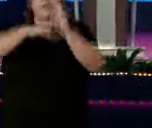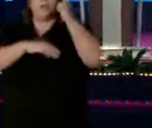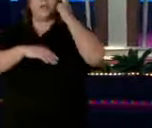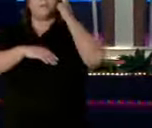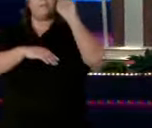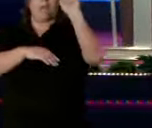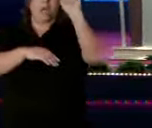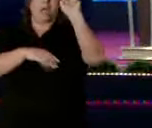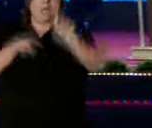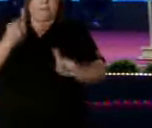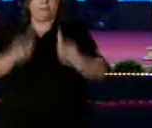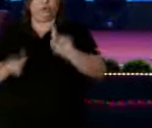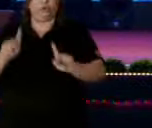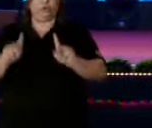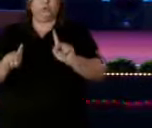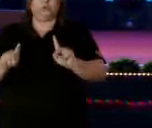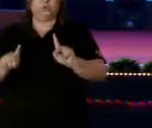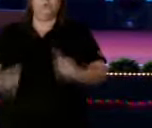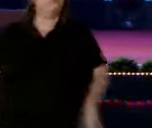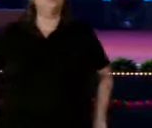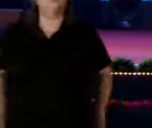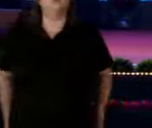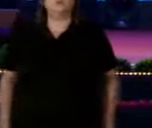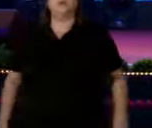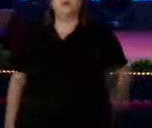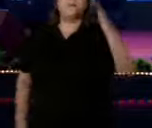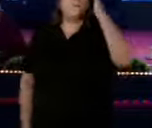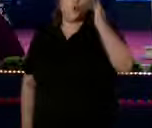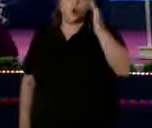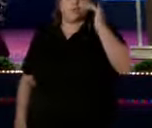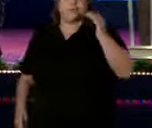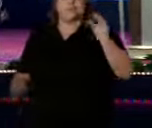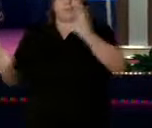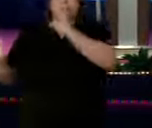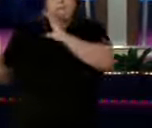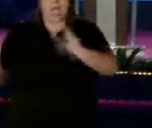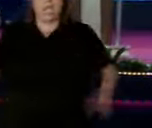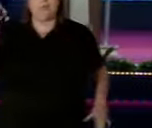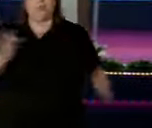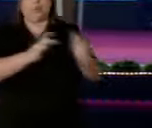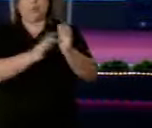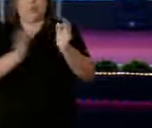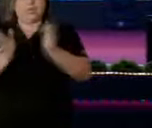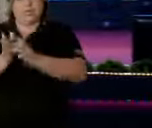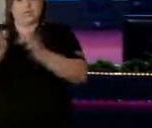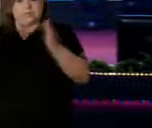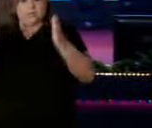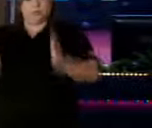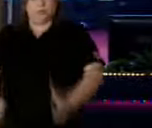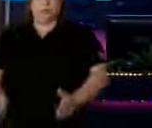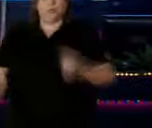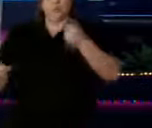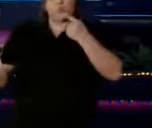Jesús, alaba, se le concede la deferencia de leer el